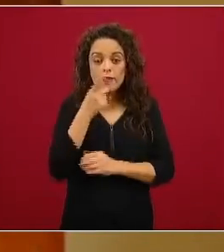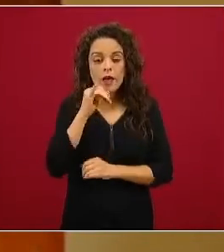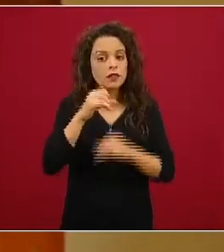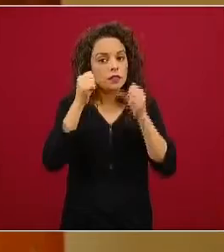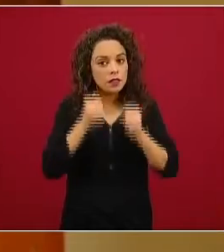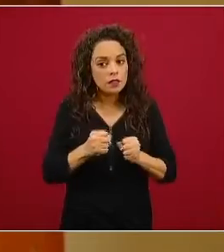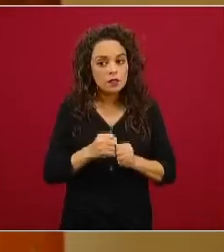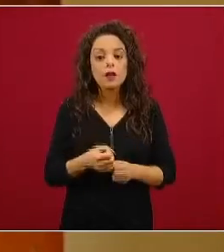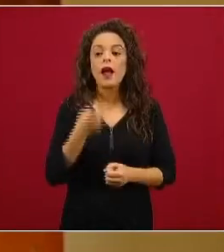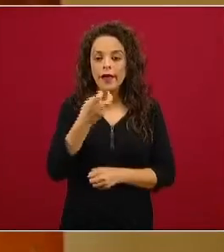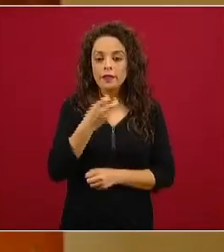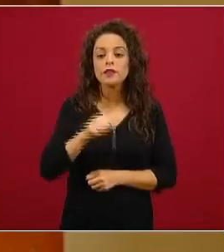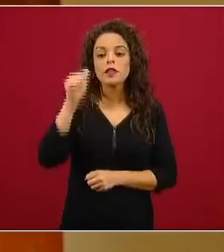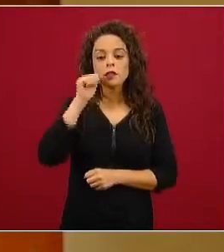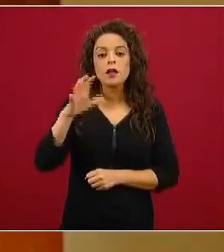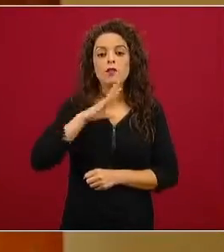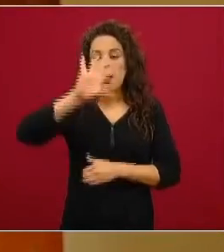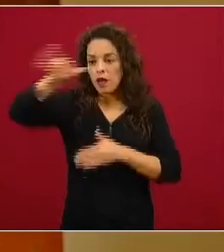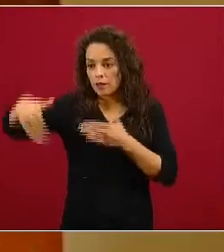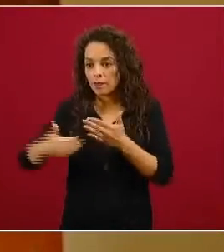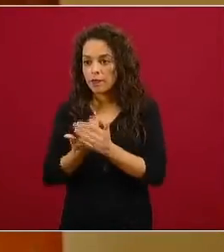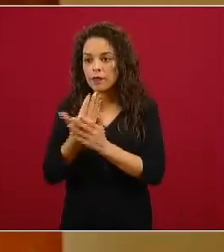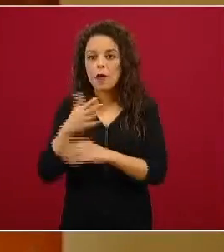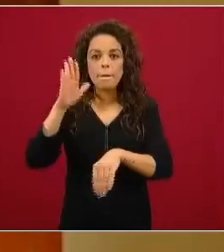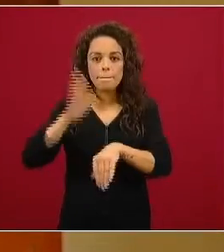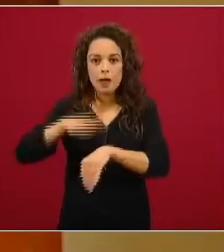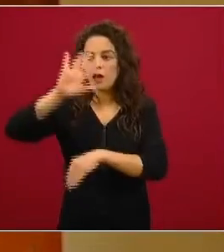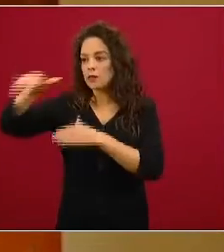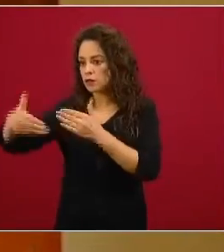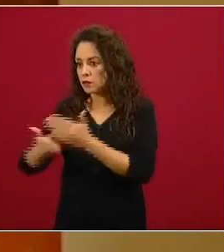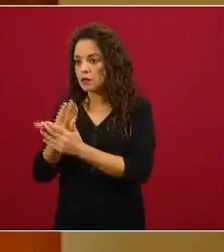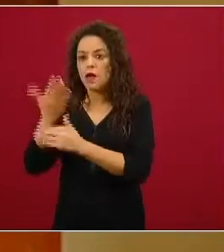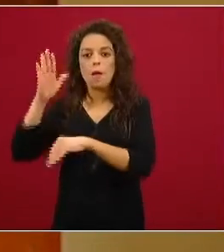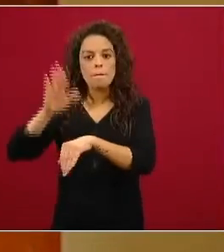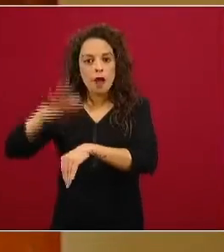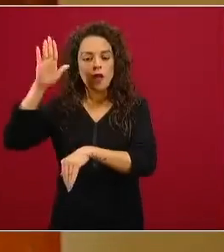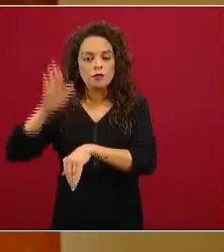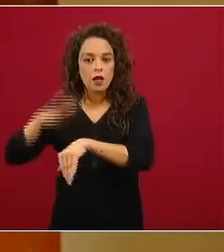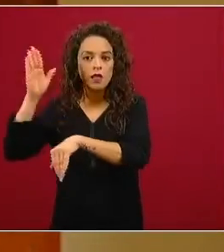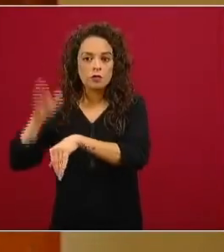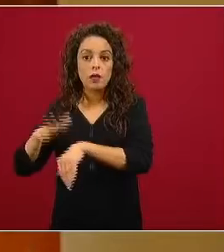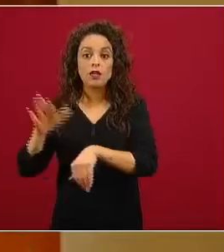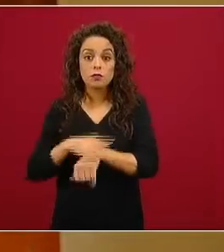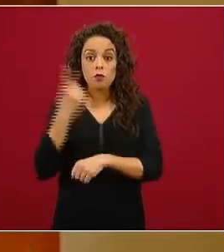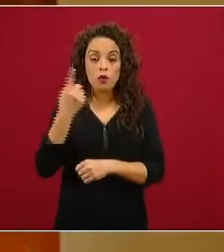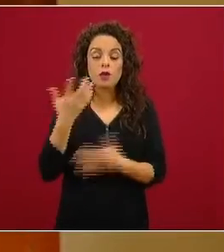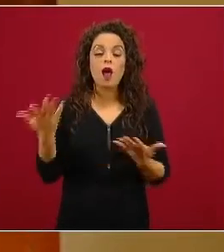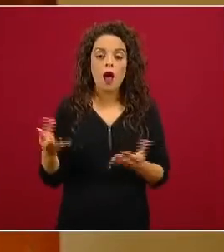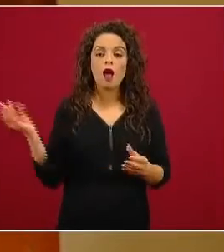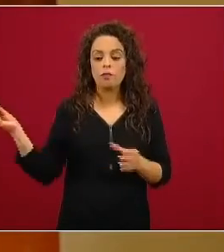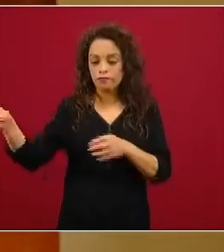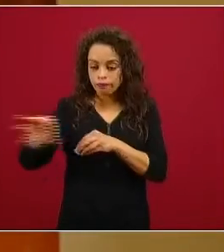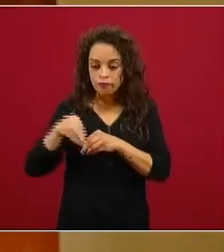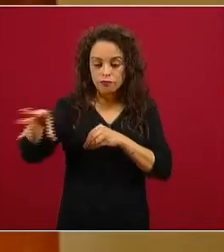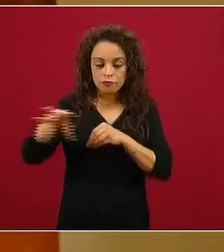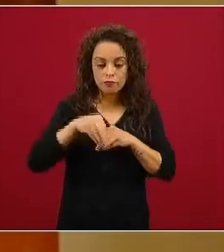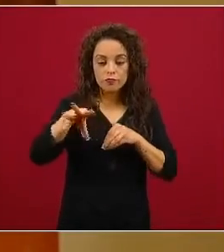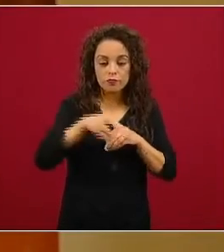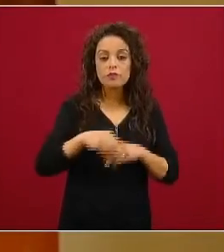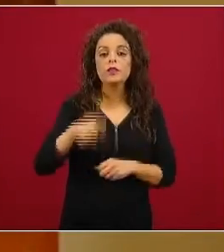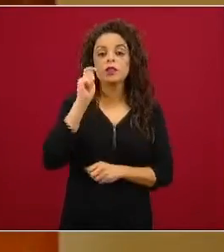casos contados desde el inicio de la epidemia. Por eso enfatizo eso. Si uno suma los casos contados desde el